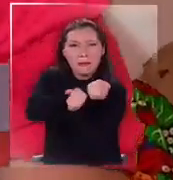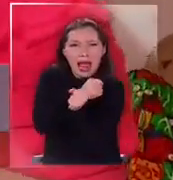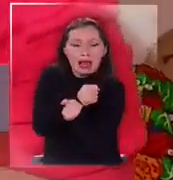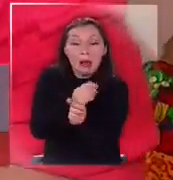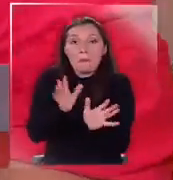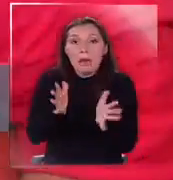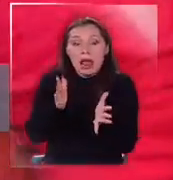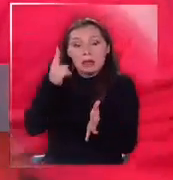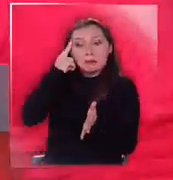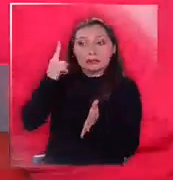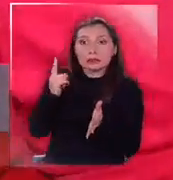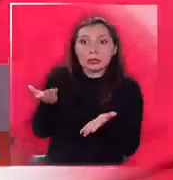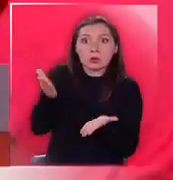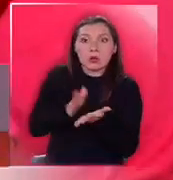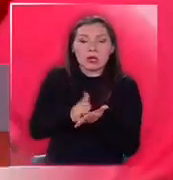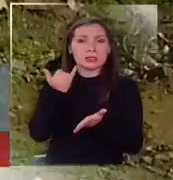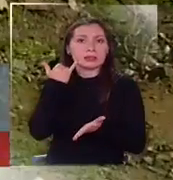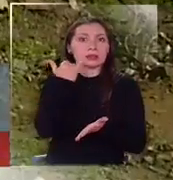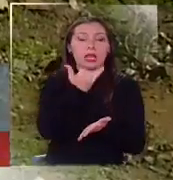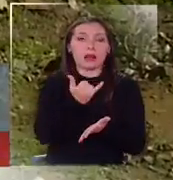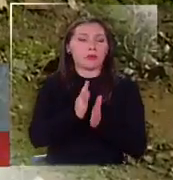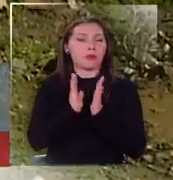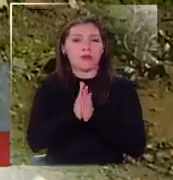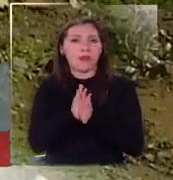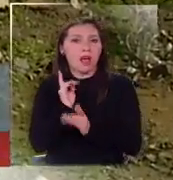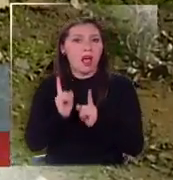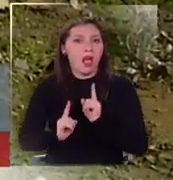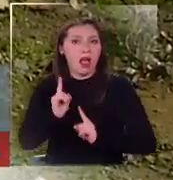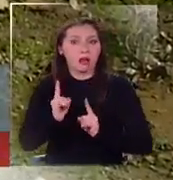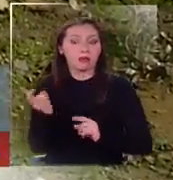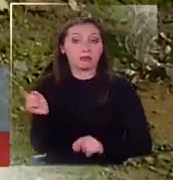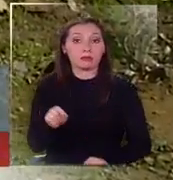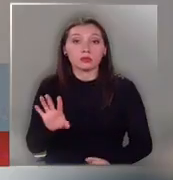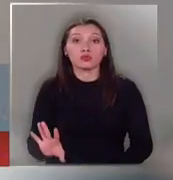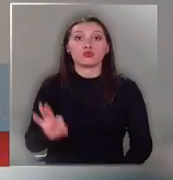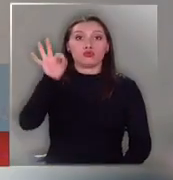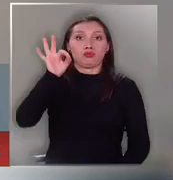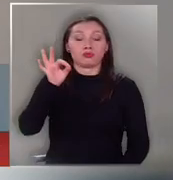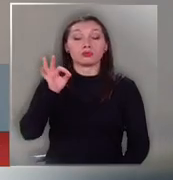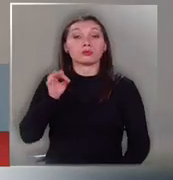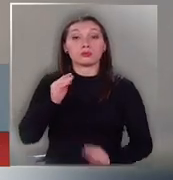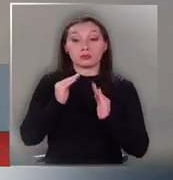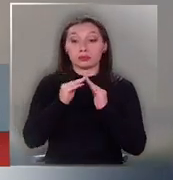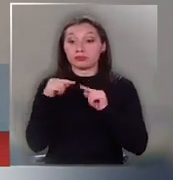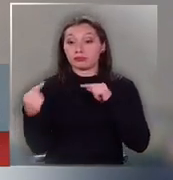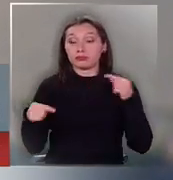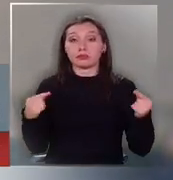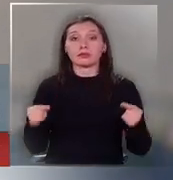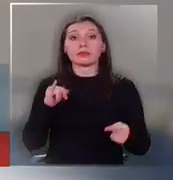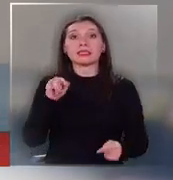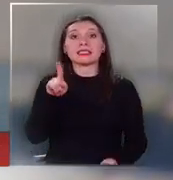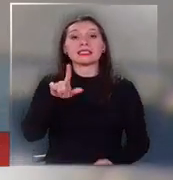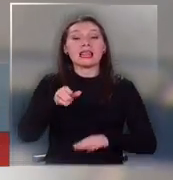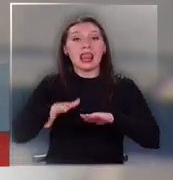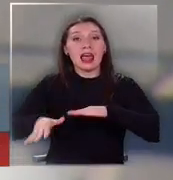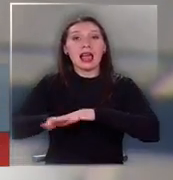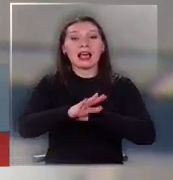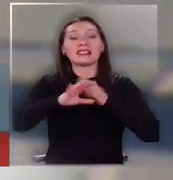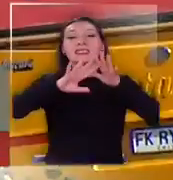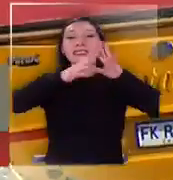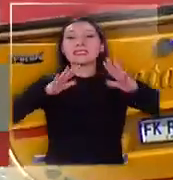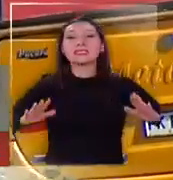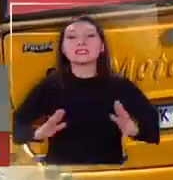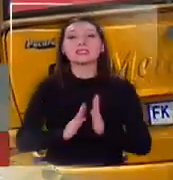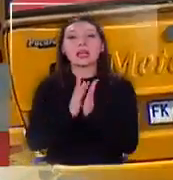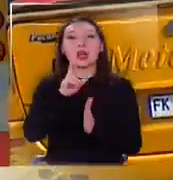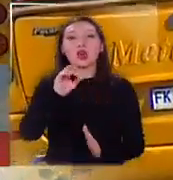muerto dijo y hagan algo aquí fue donde lo encontraron vecinos del sector de la isla en el Cerro San Roque